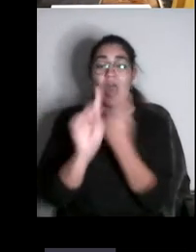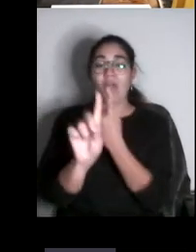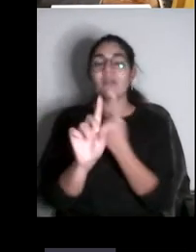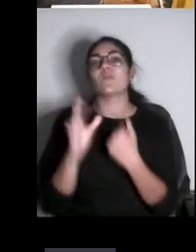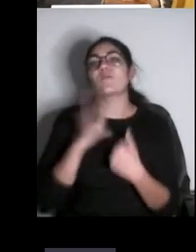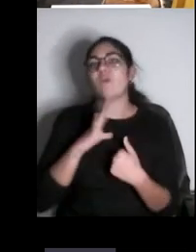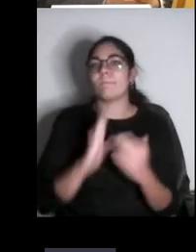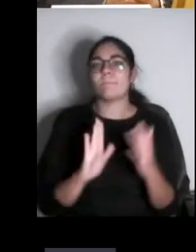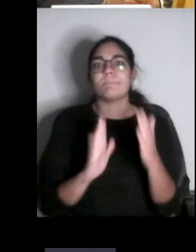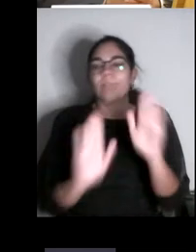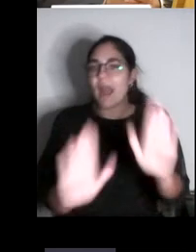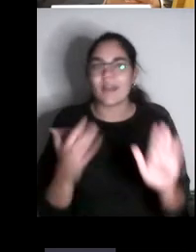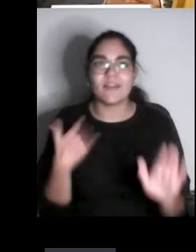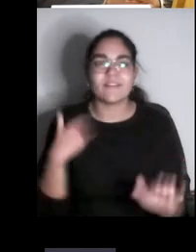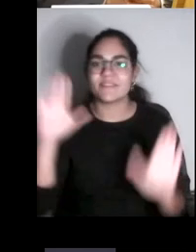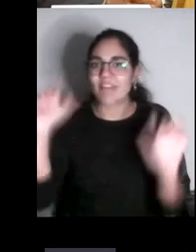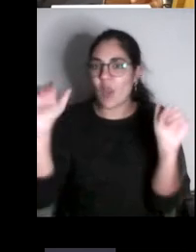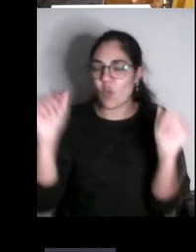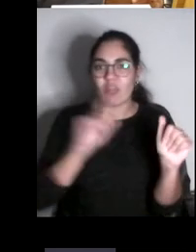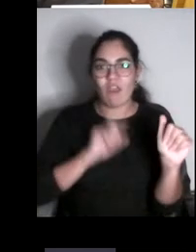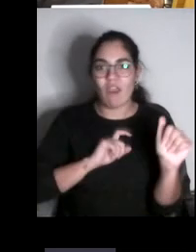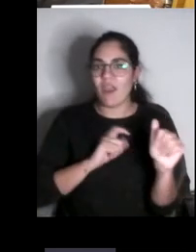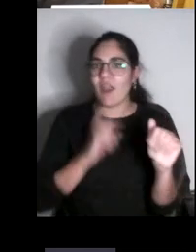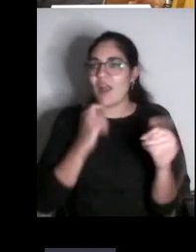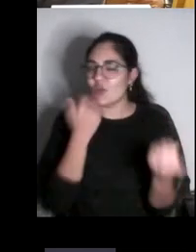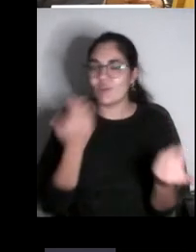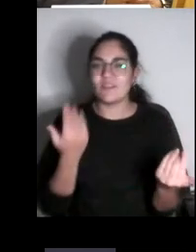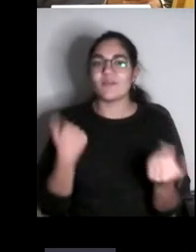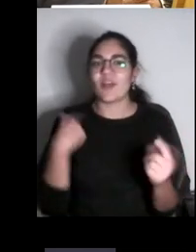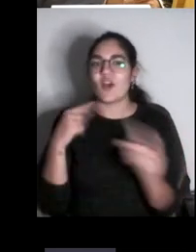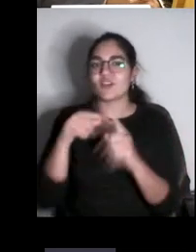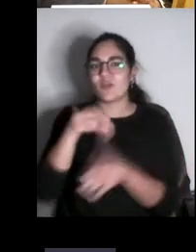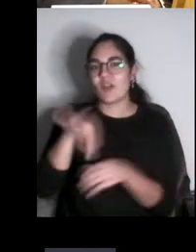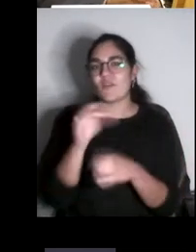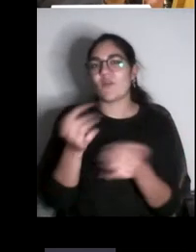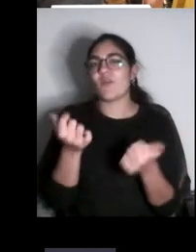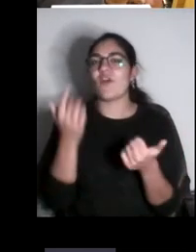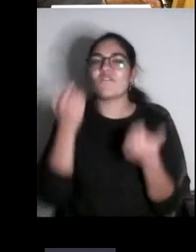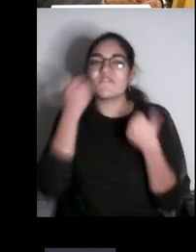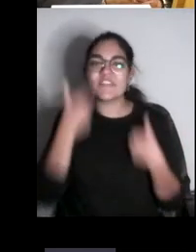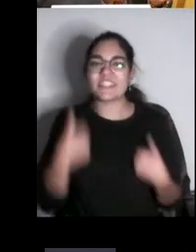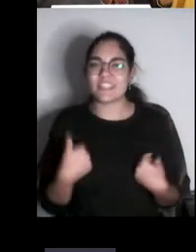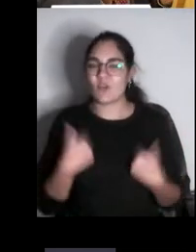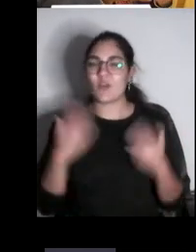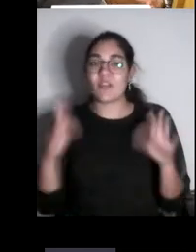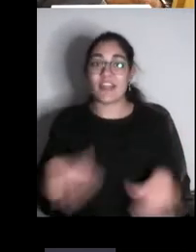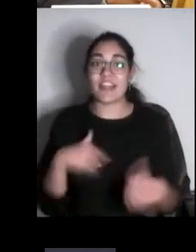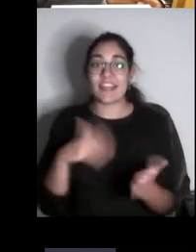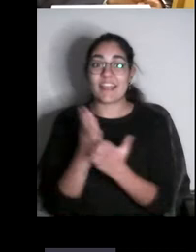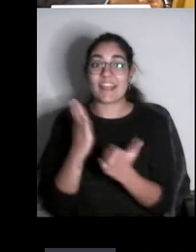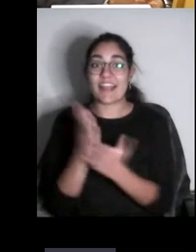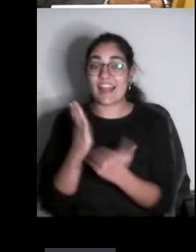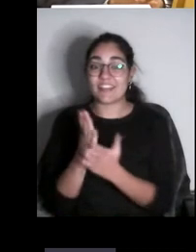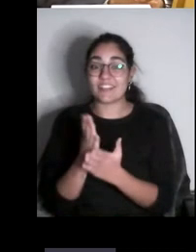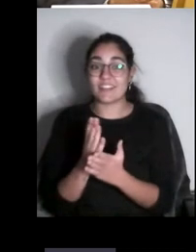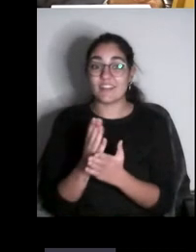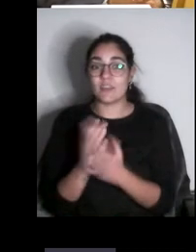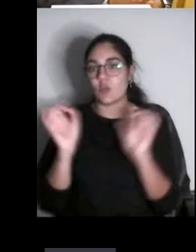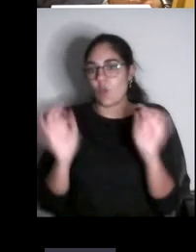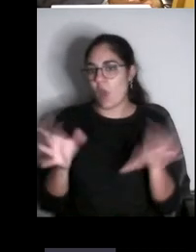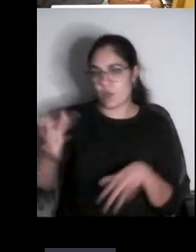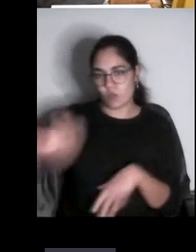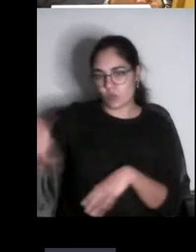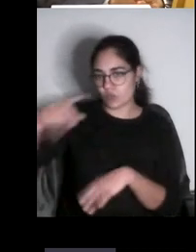tener pues, un trato personal y conocernos físicamente, ¿no? Porque prácticamente les di clases, me imagino que con muchos de vosotros os ocurrió lo